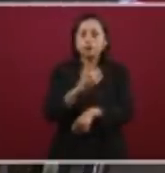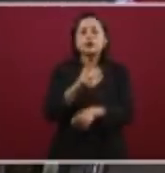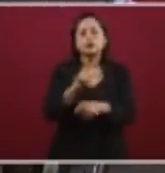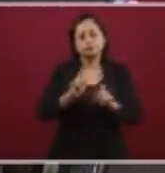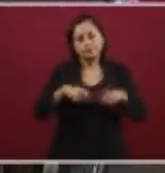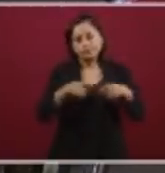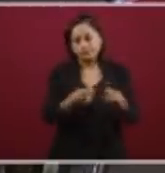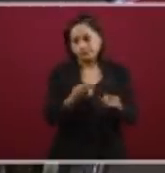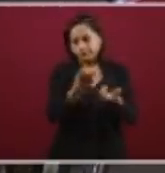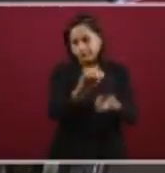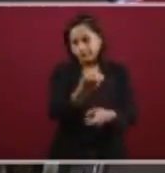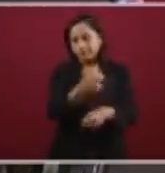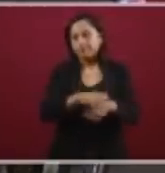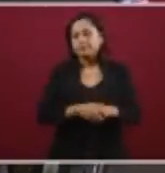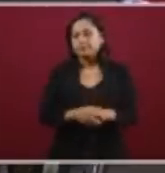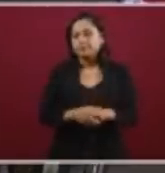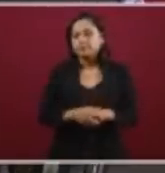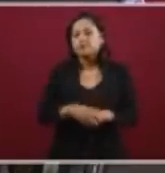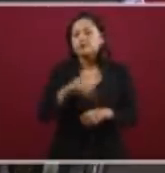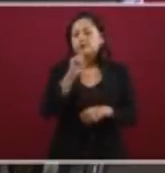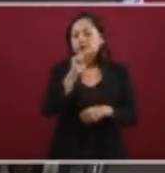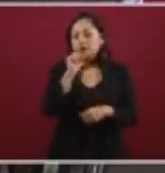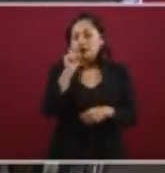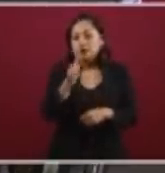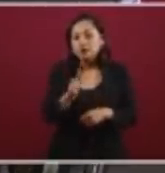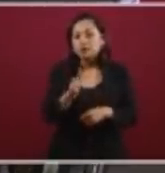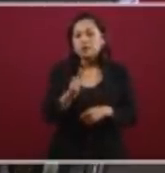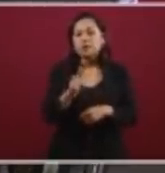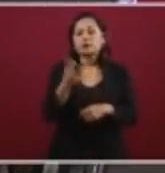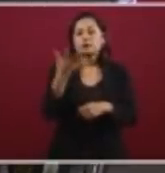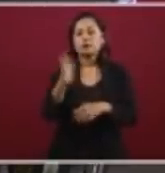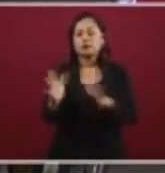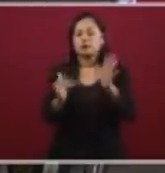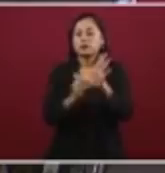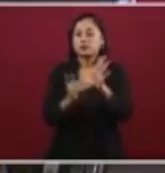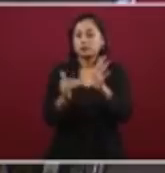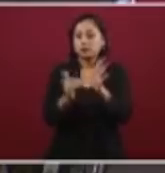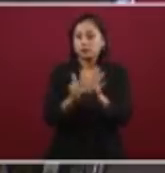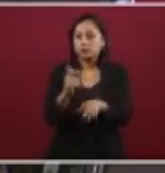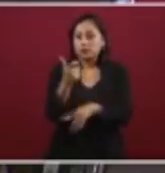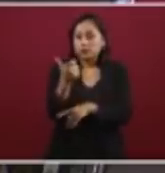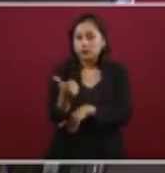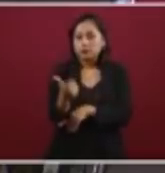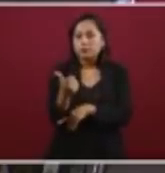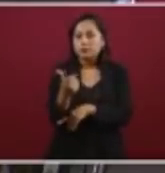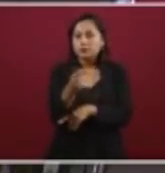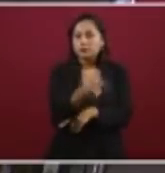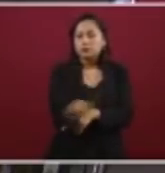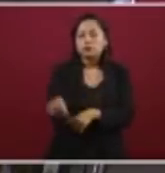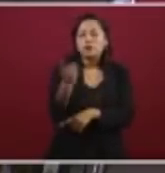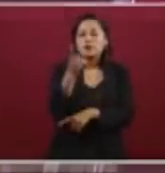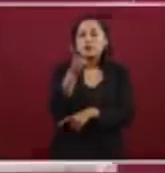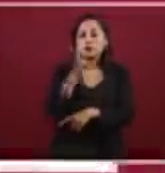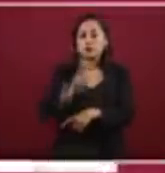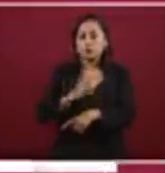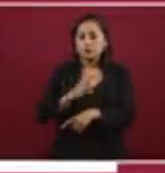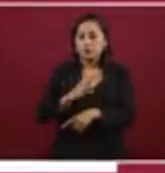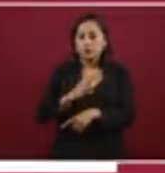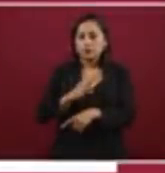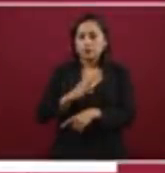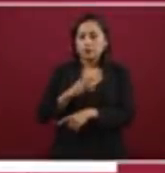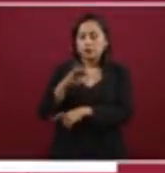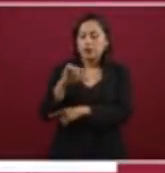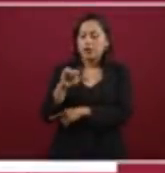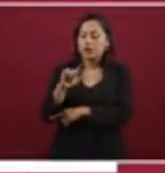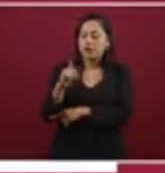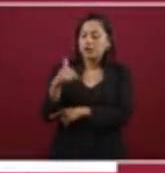reiterar la oferta de una recompensa por 10 millones de pesos a quien informe sobre el paradero de alejandro ten scalco